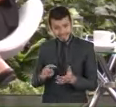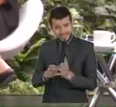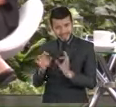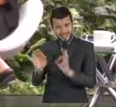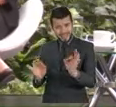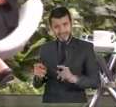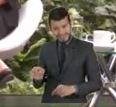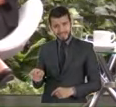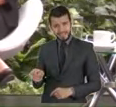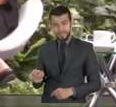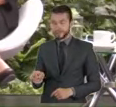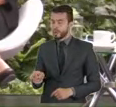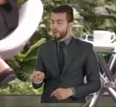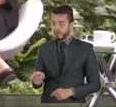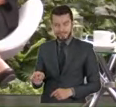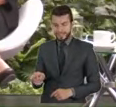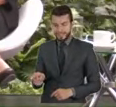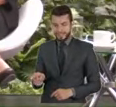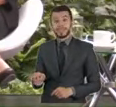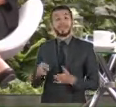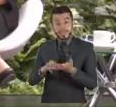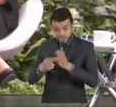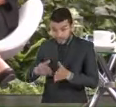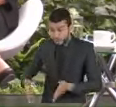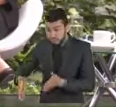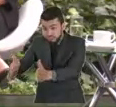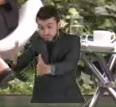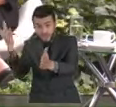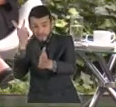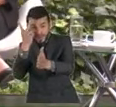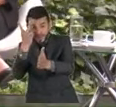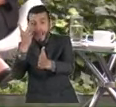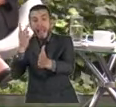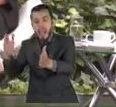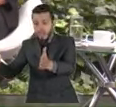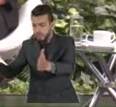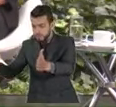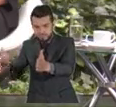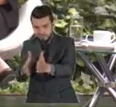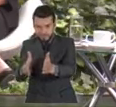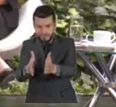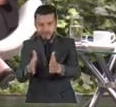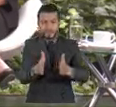corredor de movilidad entre los usos más sostenibles y de menor impacto ambiental.